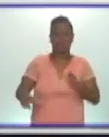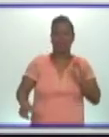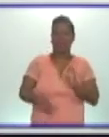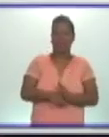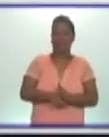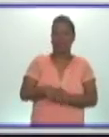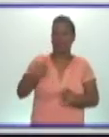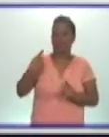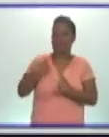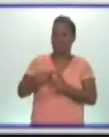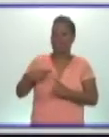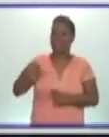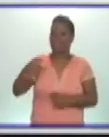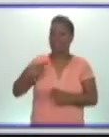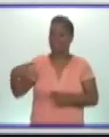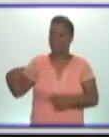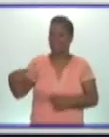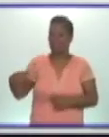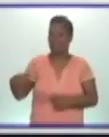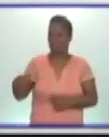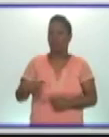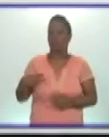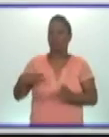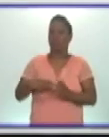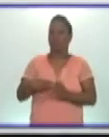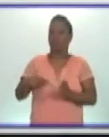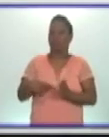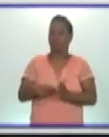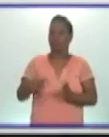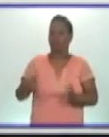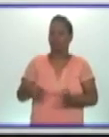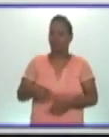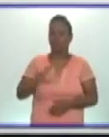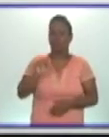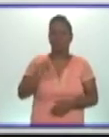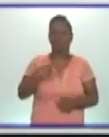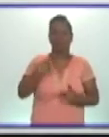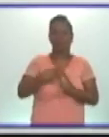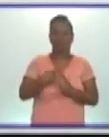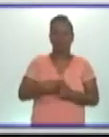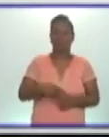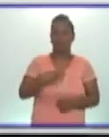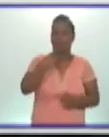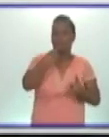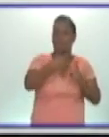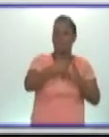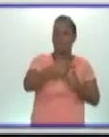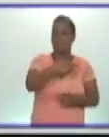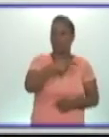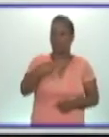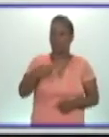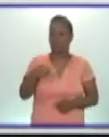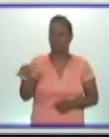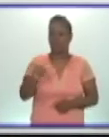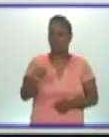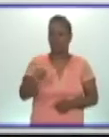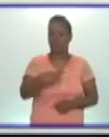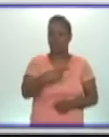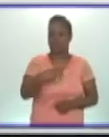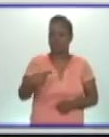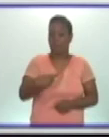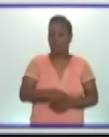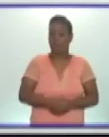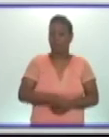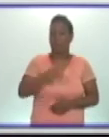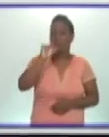una división. Este término, como no se le ve signo, indica que es positivo. Más con menos es igual a menos. Ahora, 7